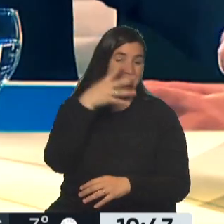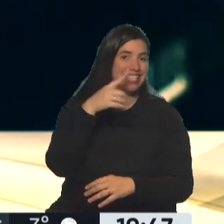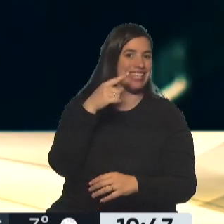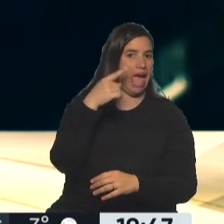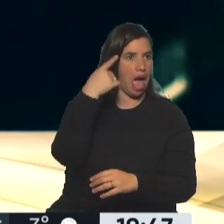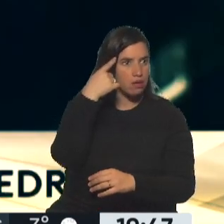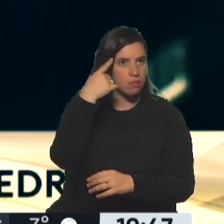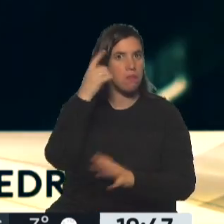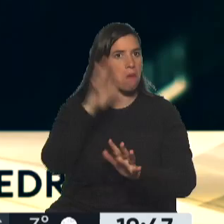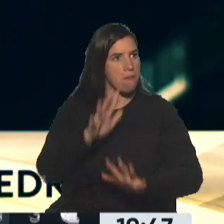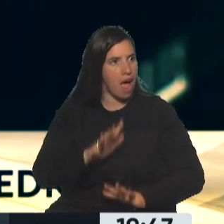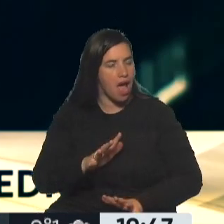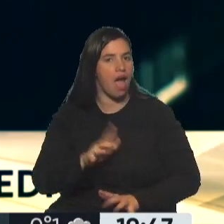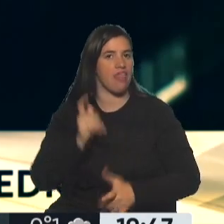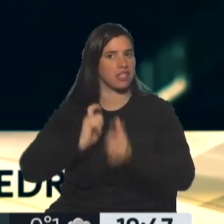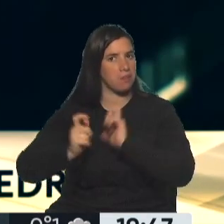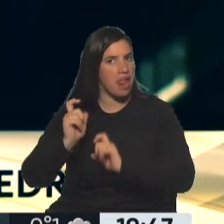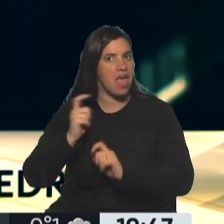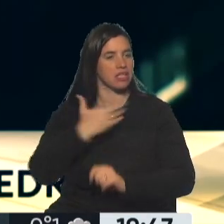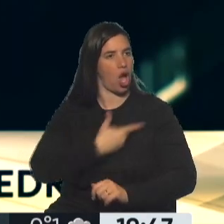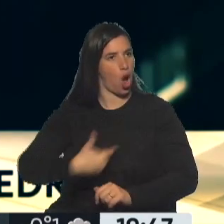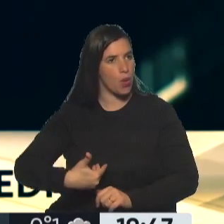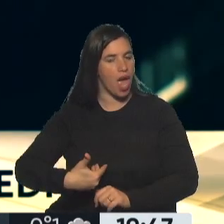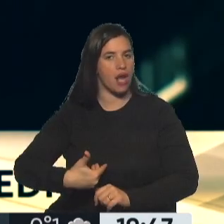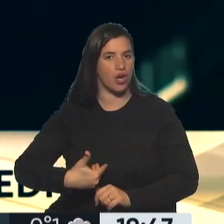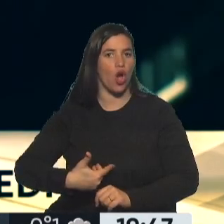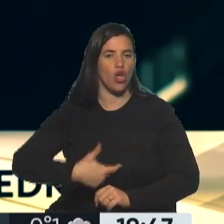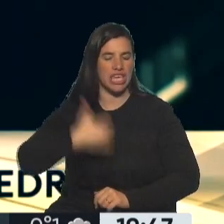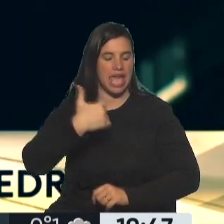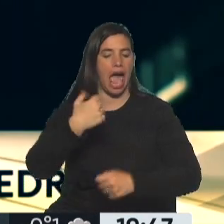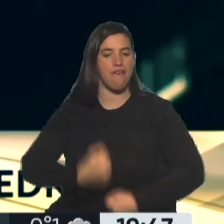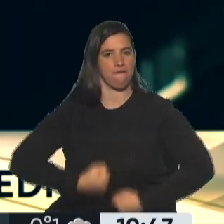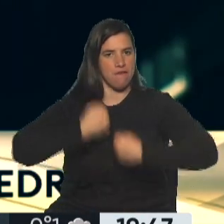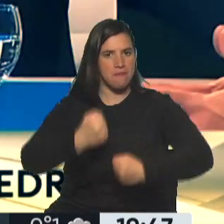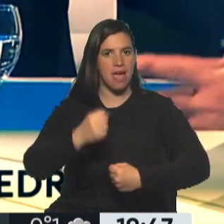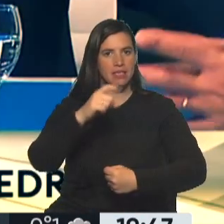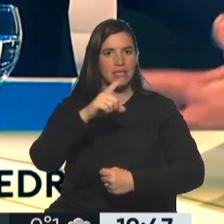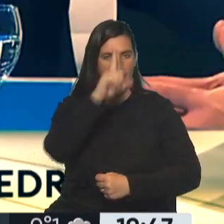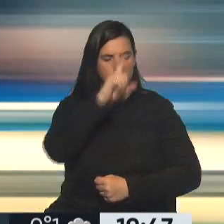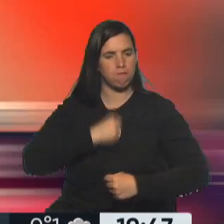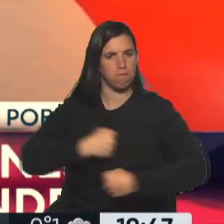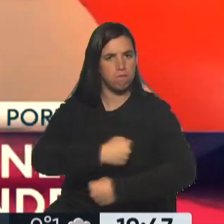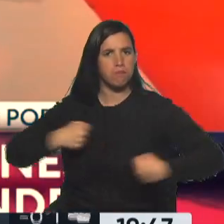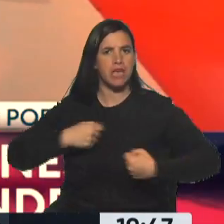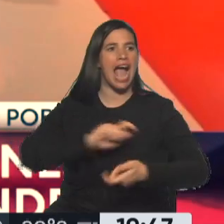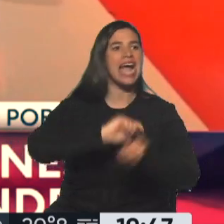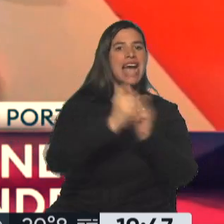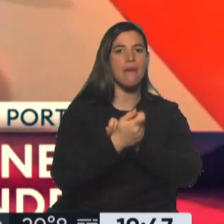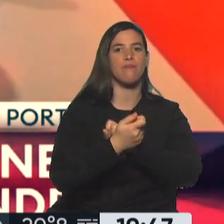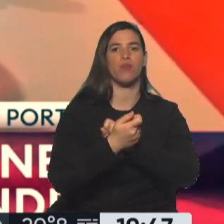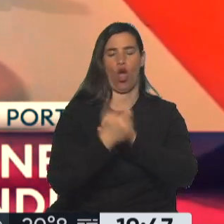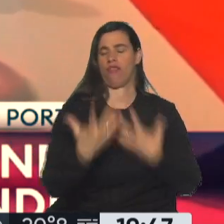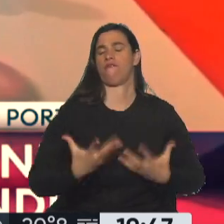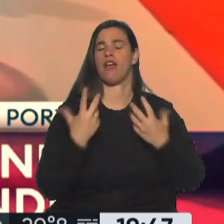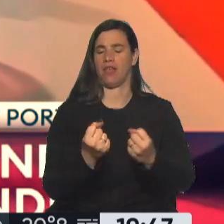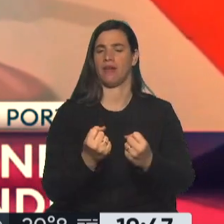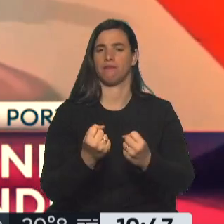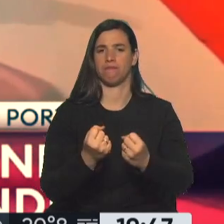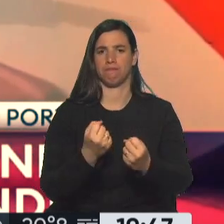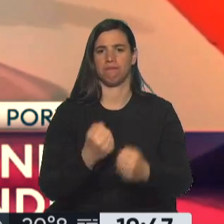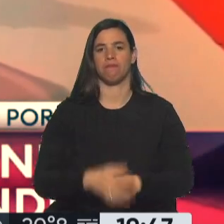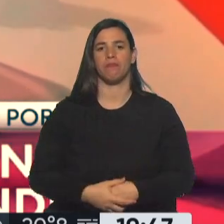penal, pero va a haber un juez de menores, un asesor de menores, que incluso puede decidir disponerlo en un instituto hasta